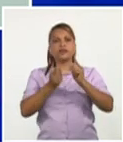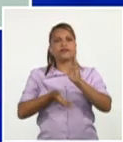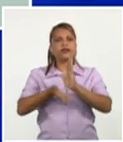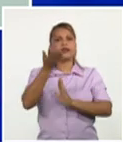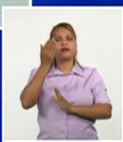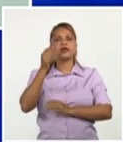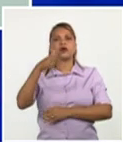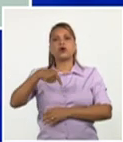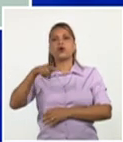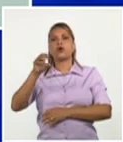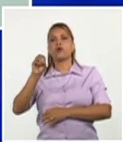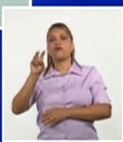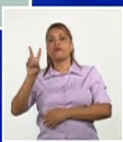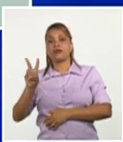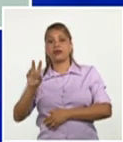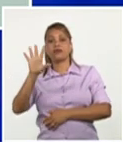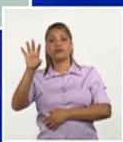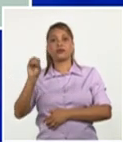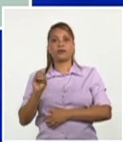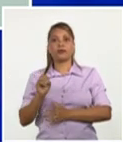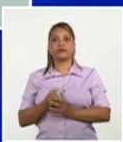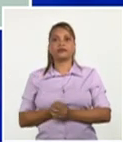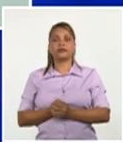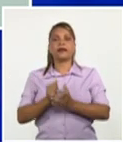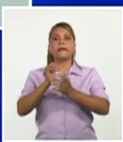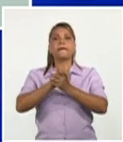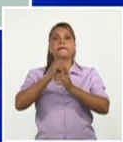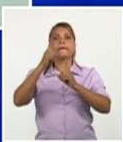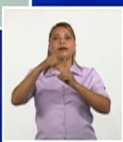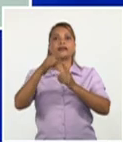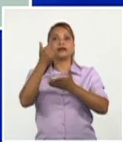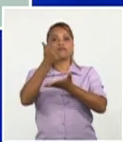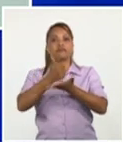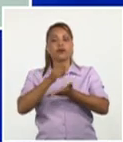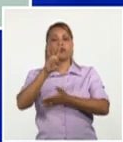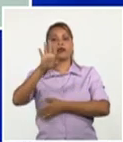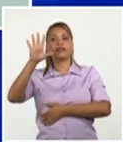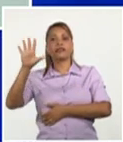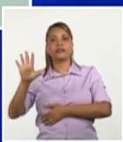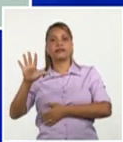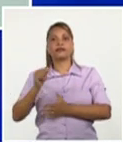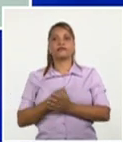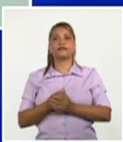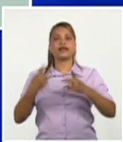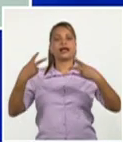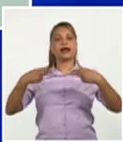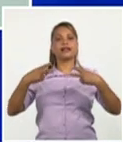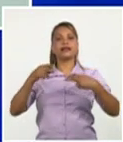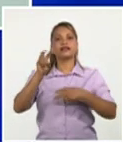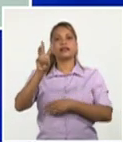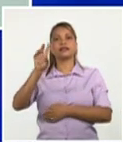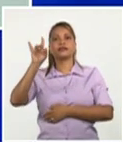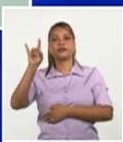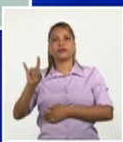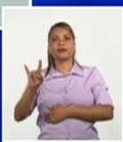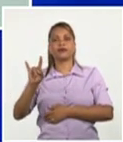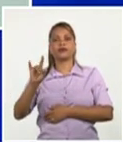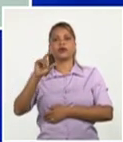Jovellanos, 50, Matanzas municipio 45, Cárdenas